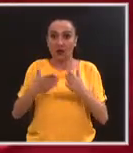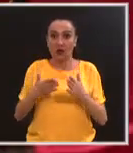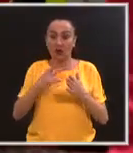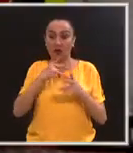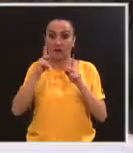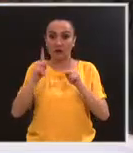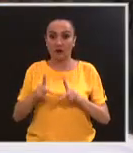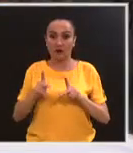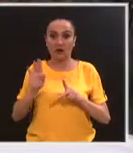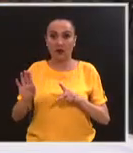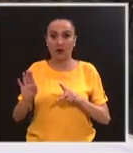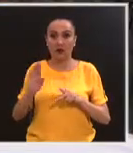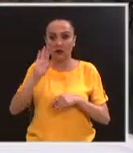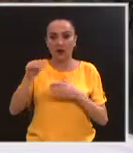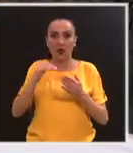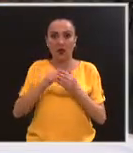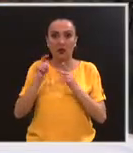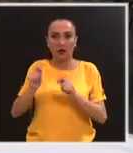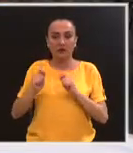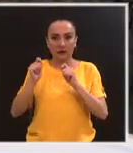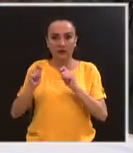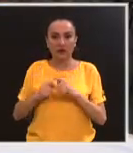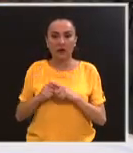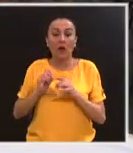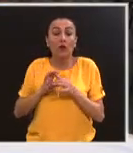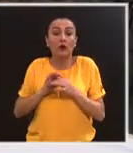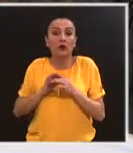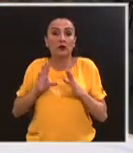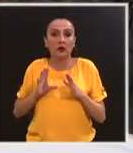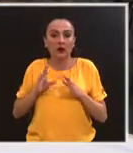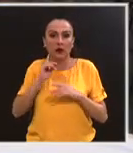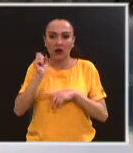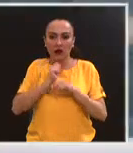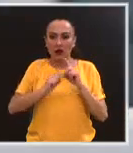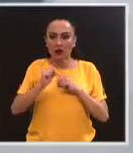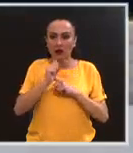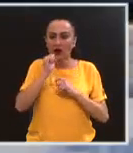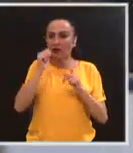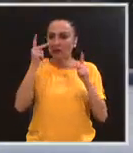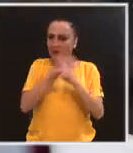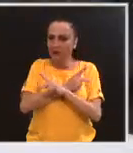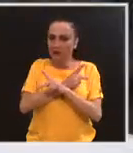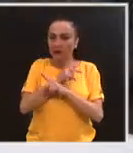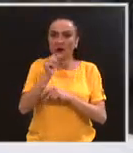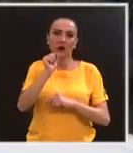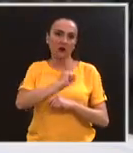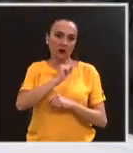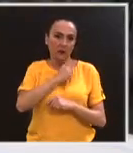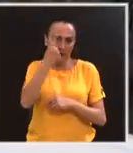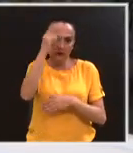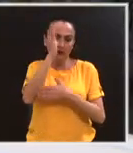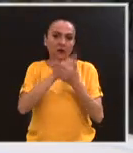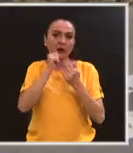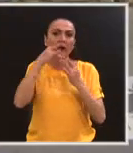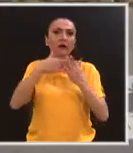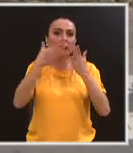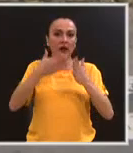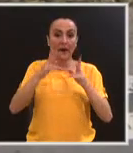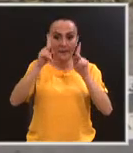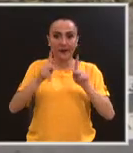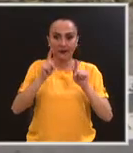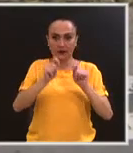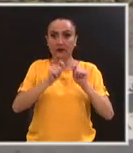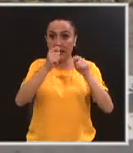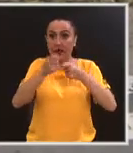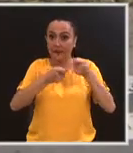personal de este Centro Educativo afortunadamente la situación no pasó más de un susto para algunos alumnos personal académico